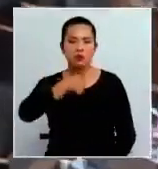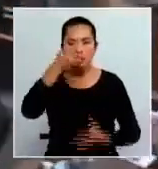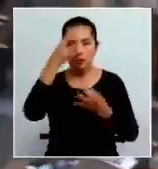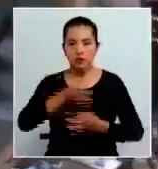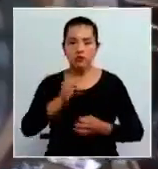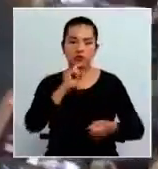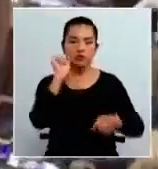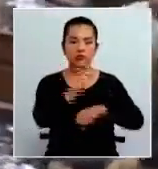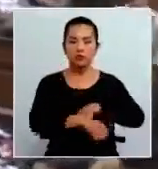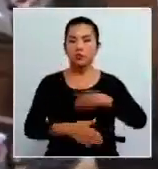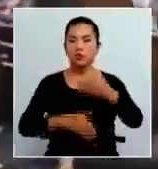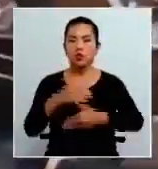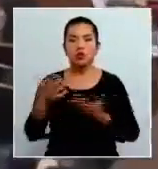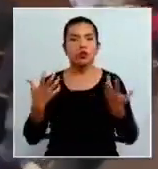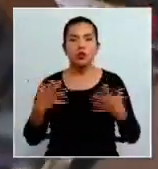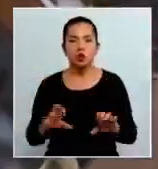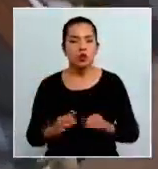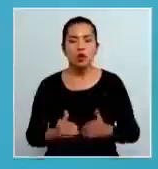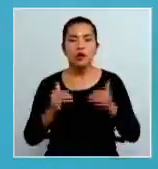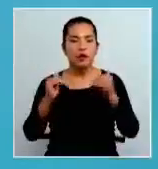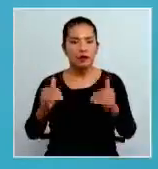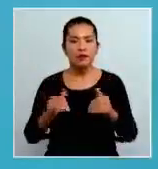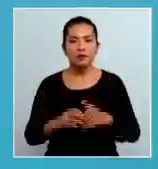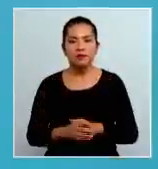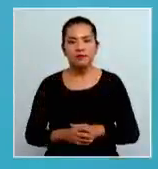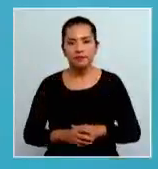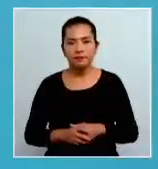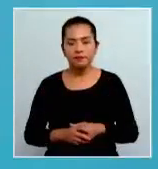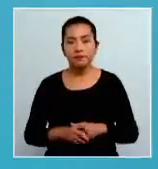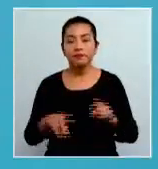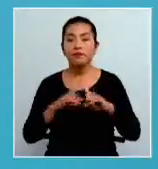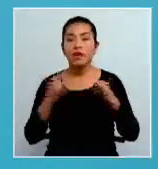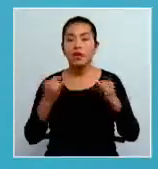boicotear el proceso. Pero tenemos información importante.